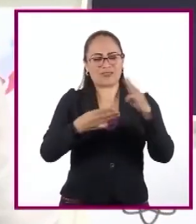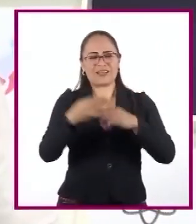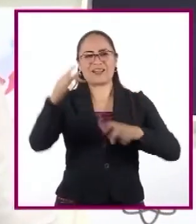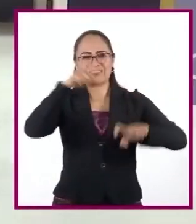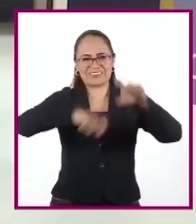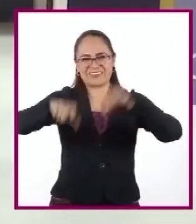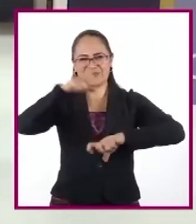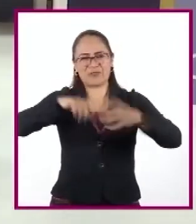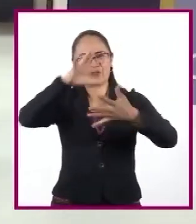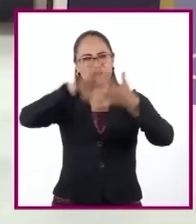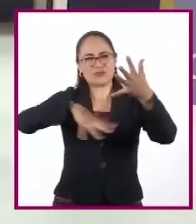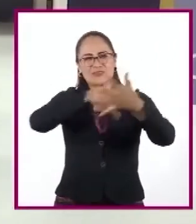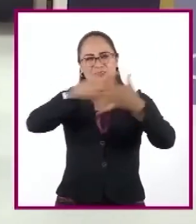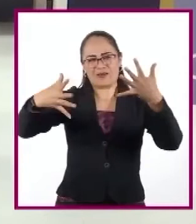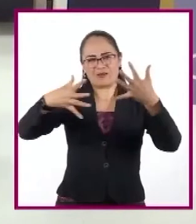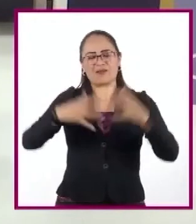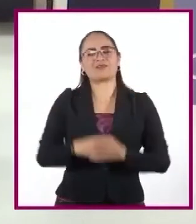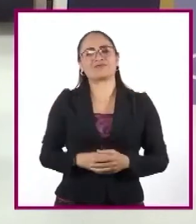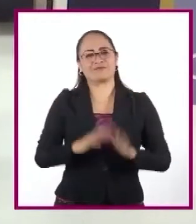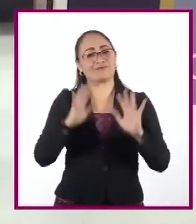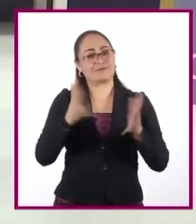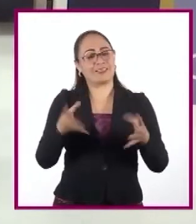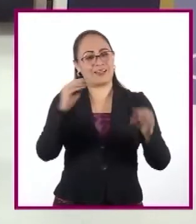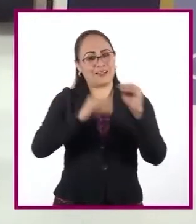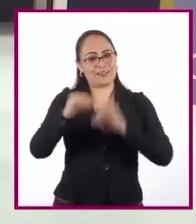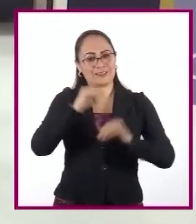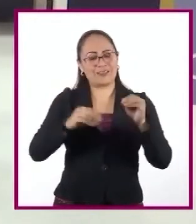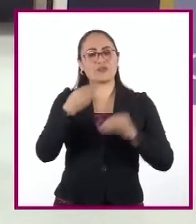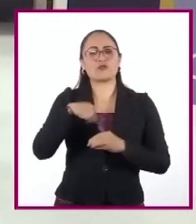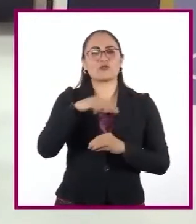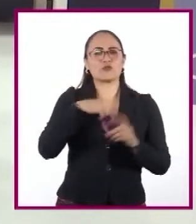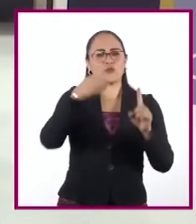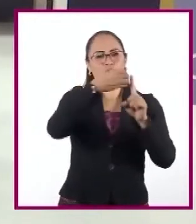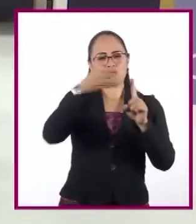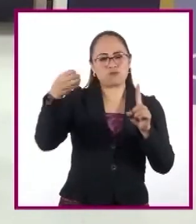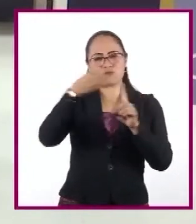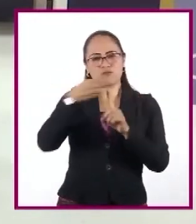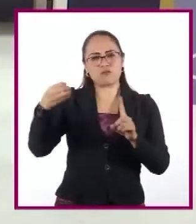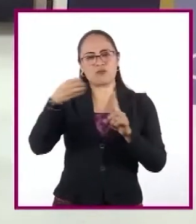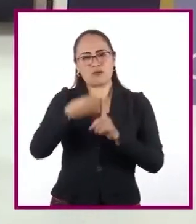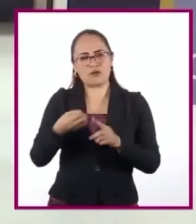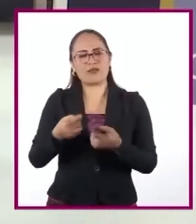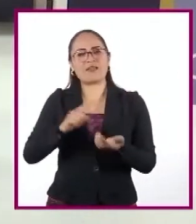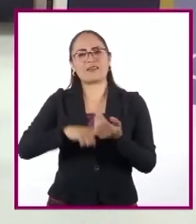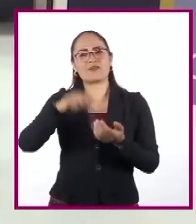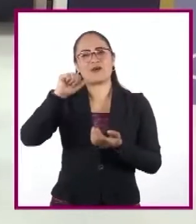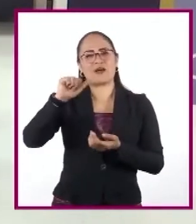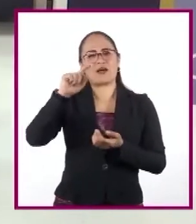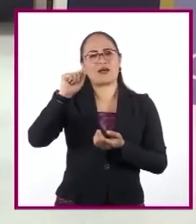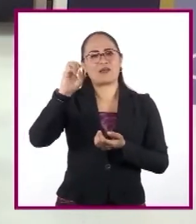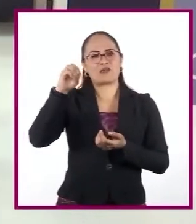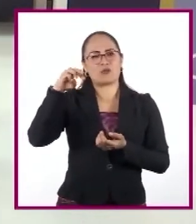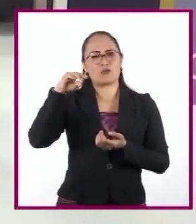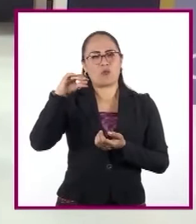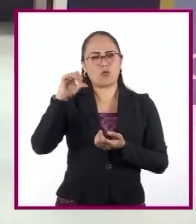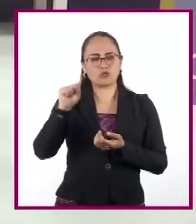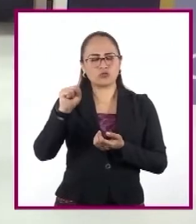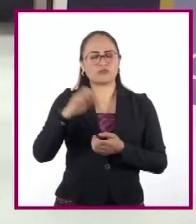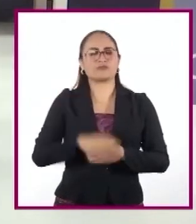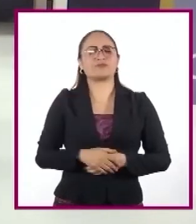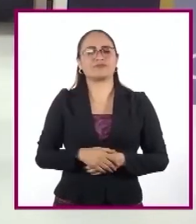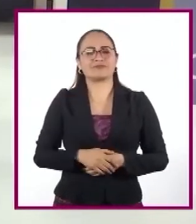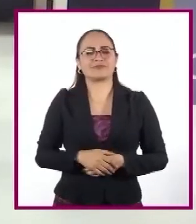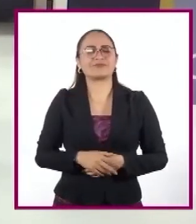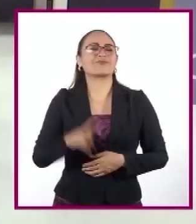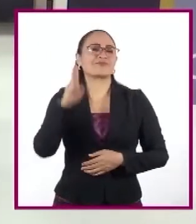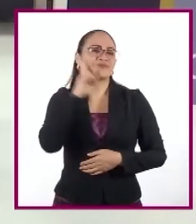periódica. Es momento de poner en orden y en su lugar a los átomos de cada elemento químico. Juguemos al